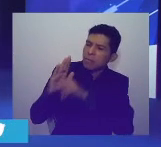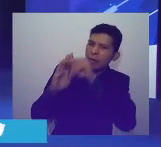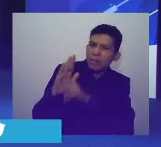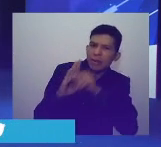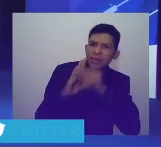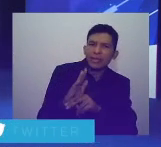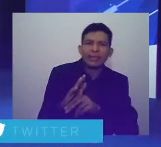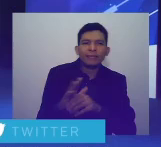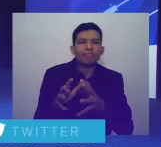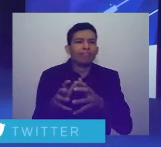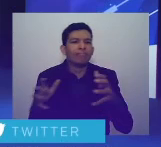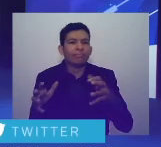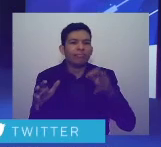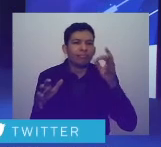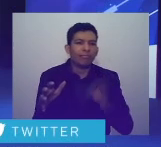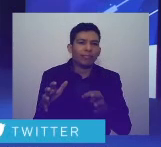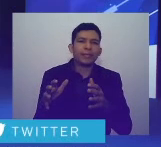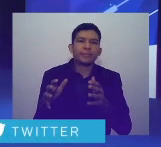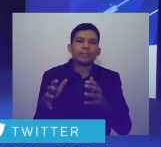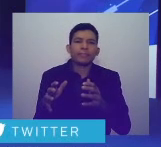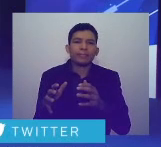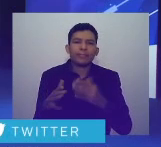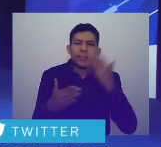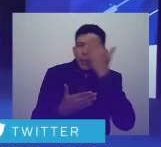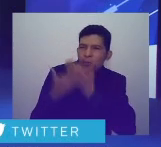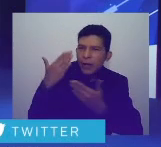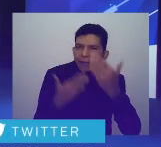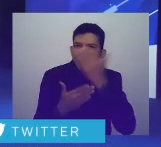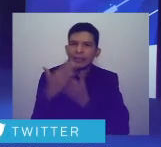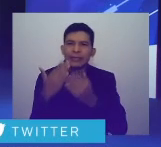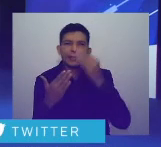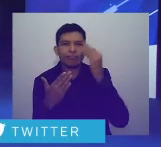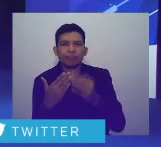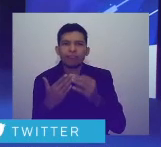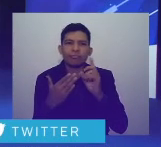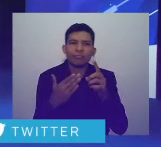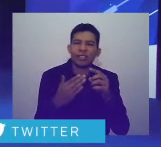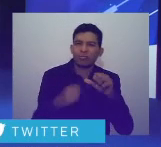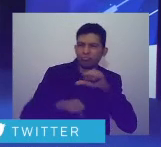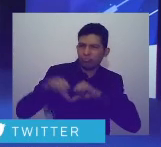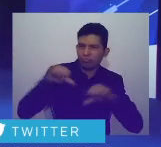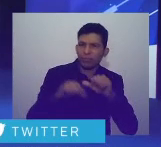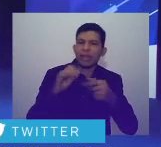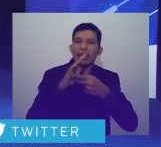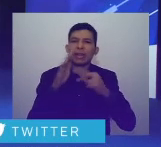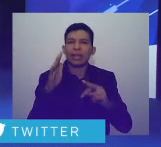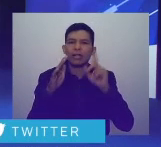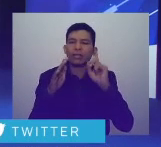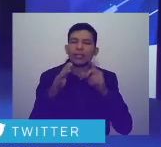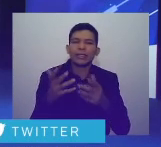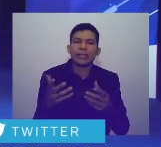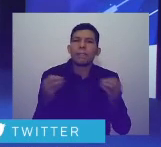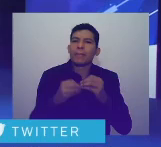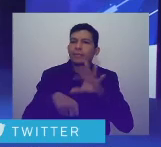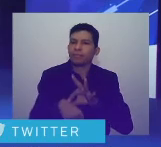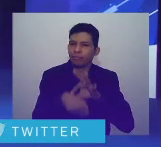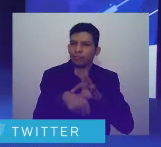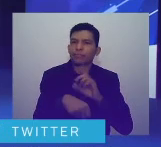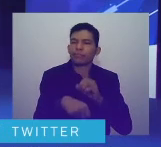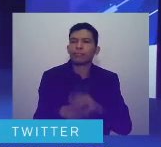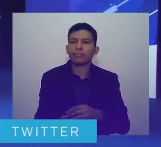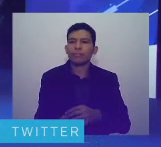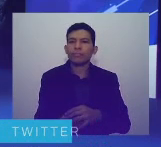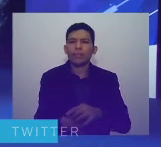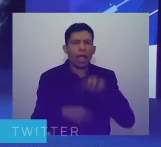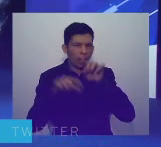dificultades respiratorias, pues también se idearon aparatos que utilizaban esos balones tratando de que sirvieran como reemplazo